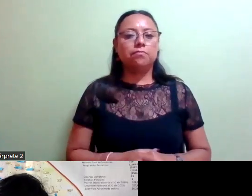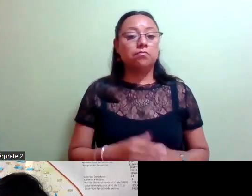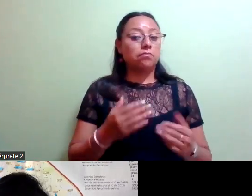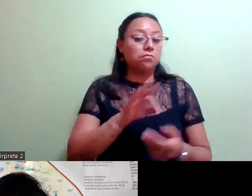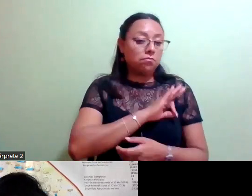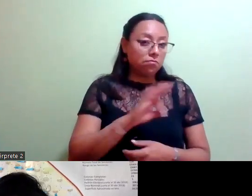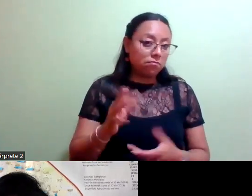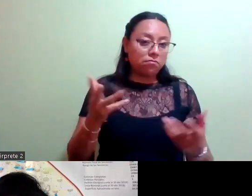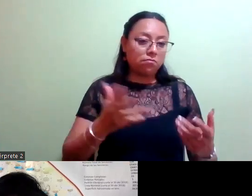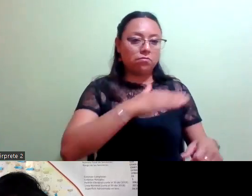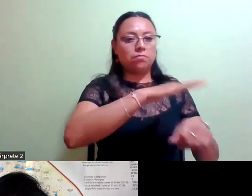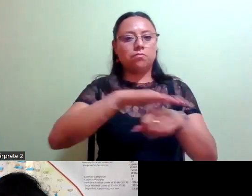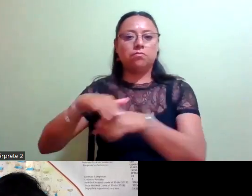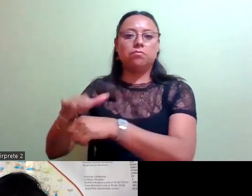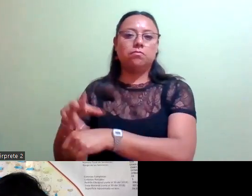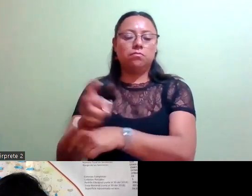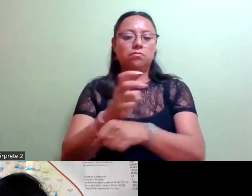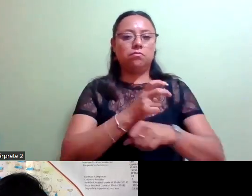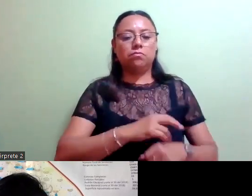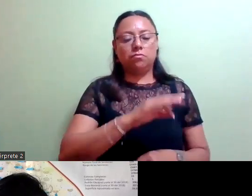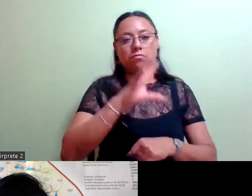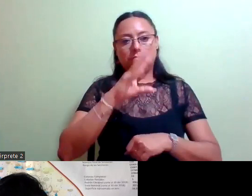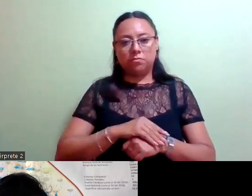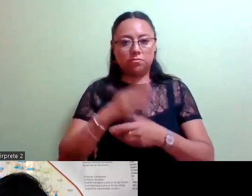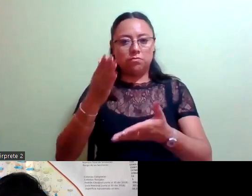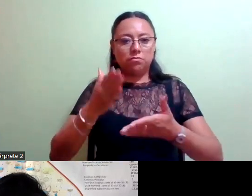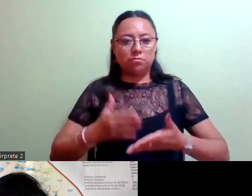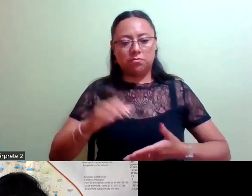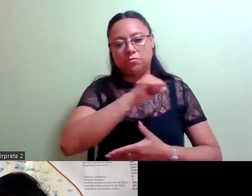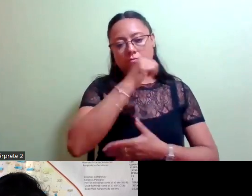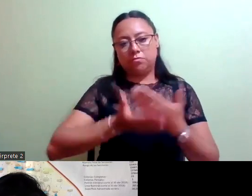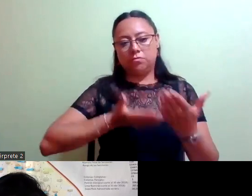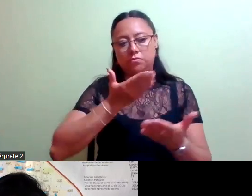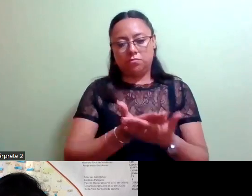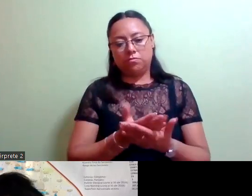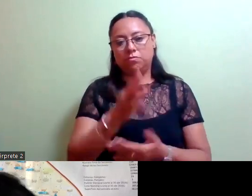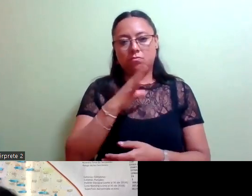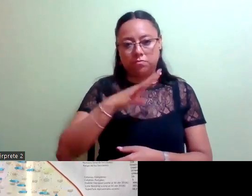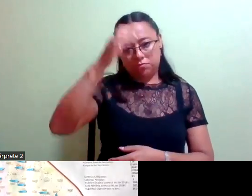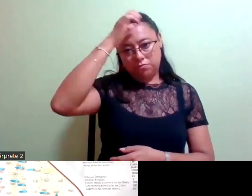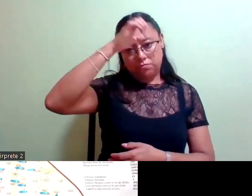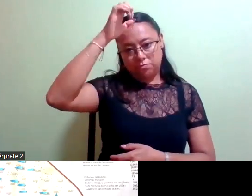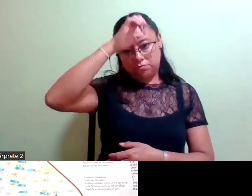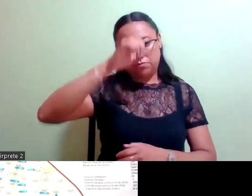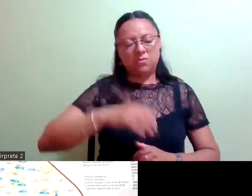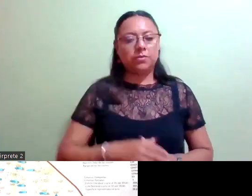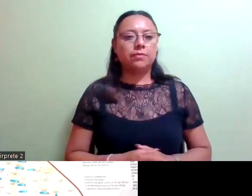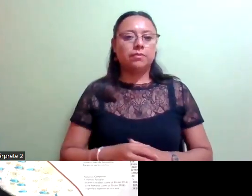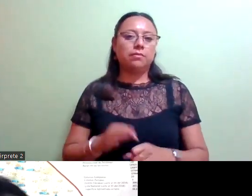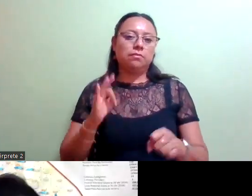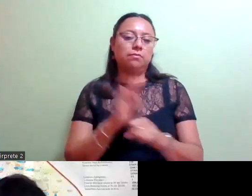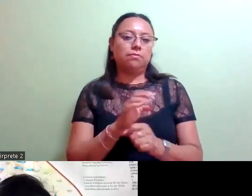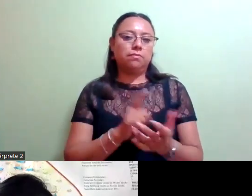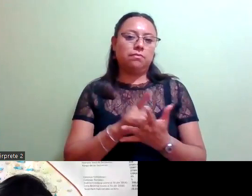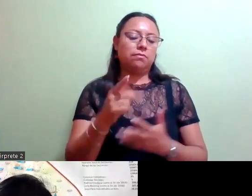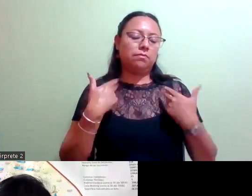otra convocatoria que permitiera recibir otras propuestas con experiencia en la protección de derechos